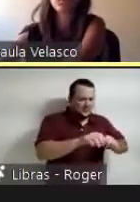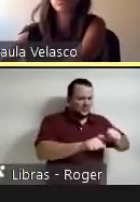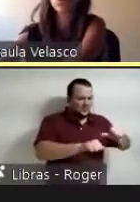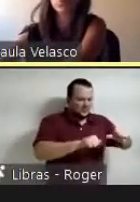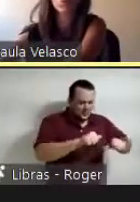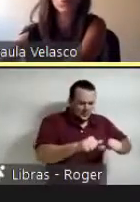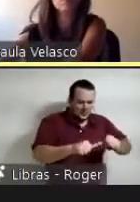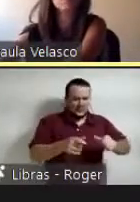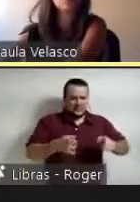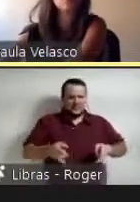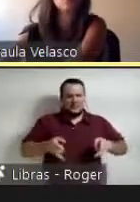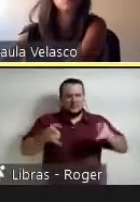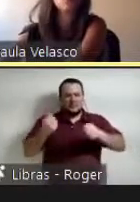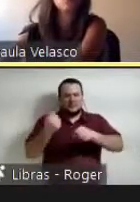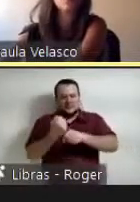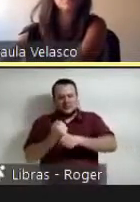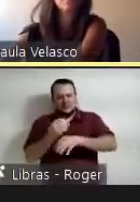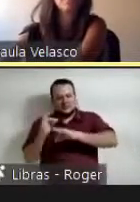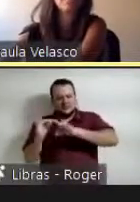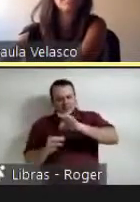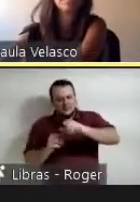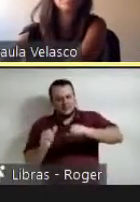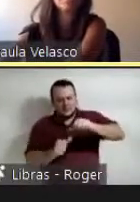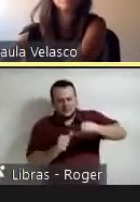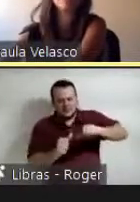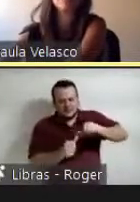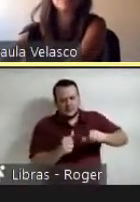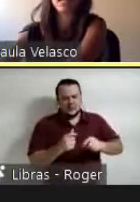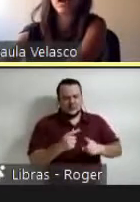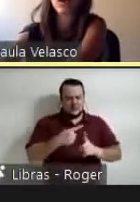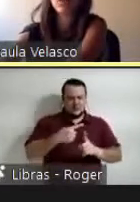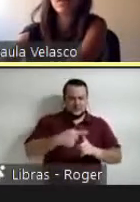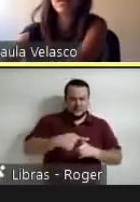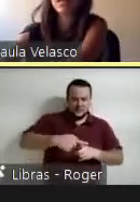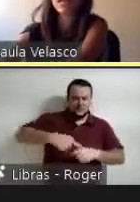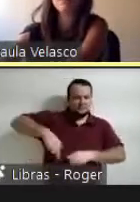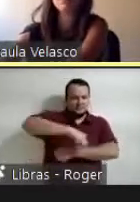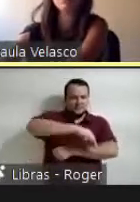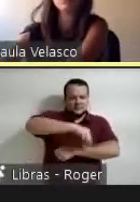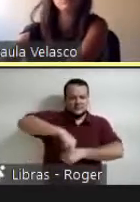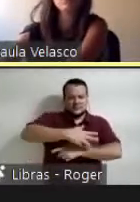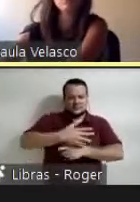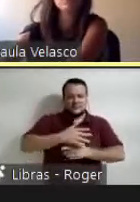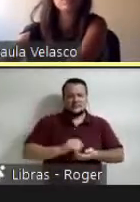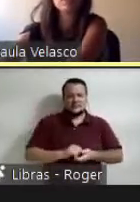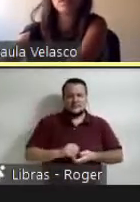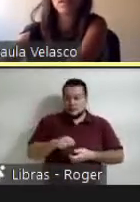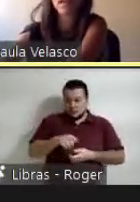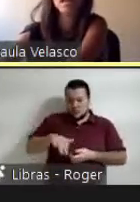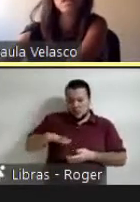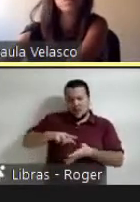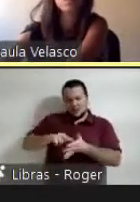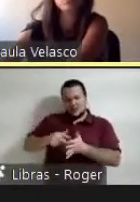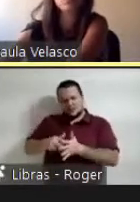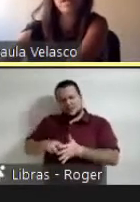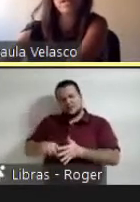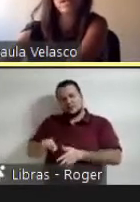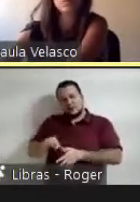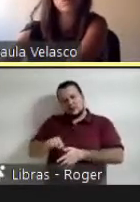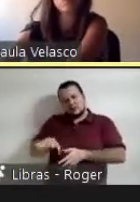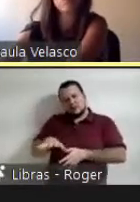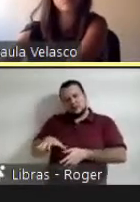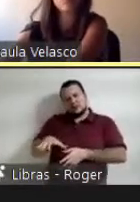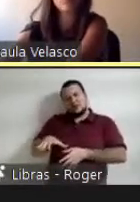crucero en su lugar una parte significativa de la obra en el espacio del crucero están destinadas a restaurar sus